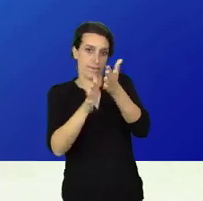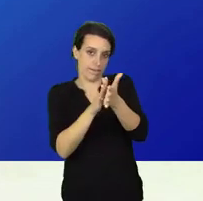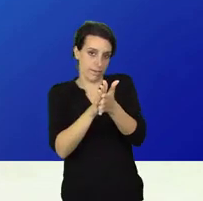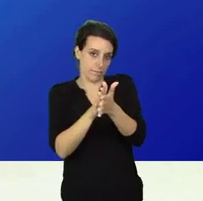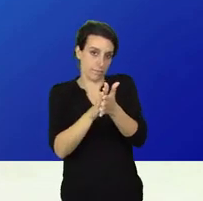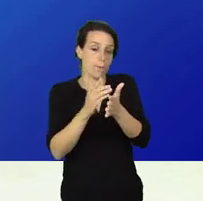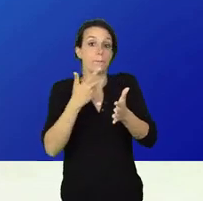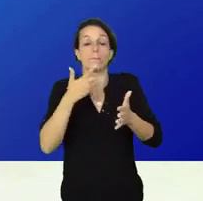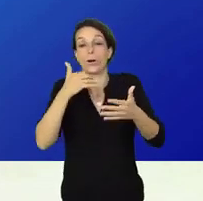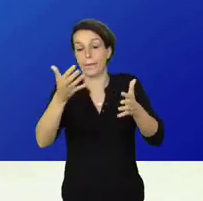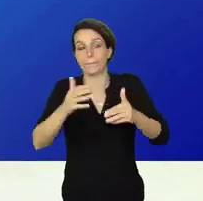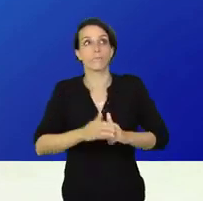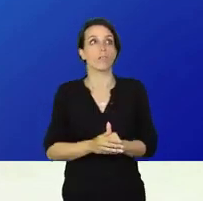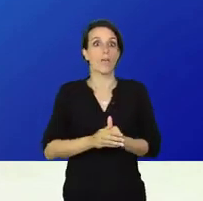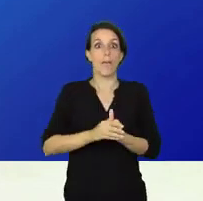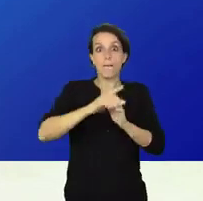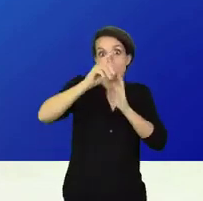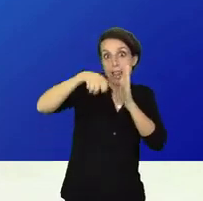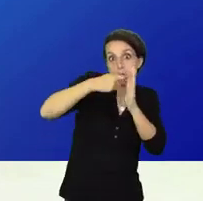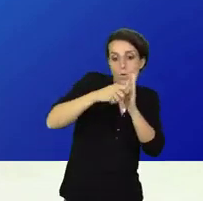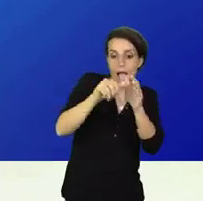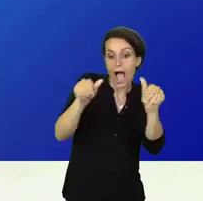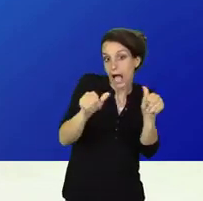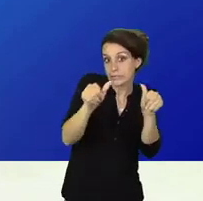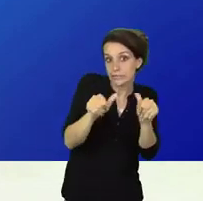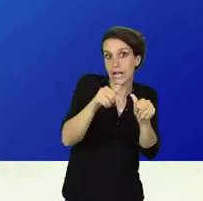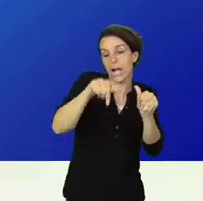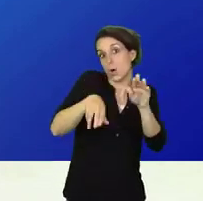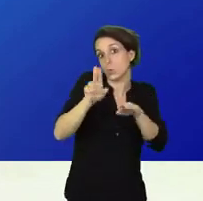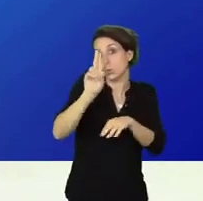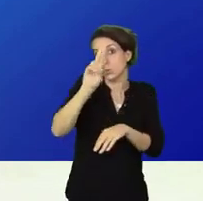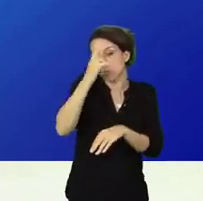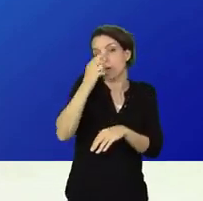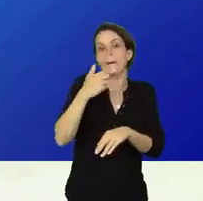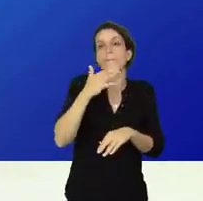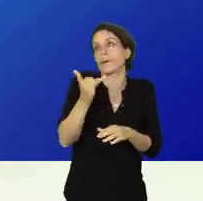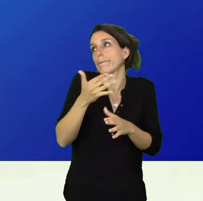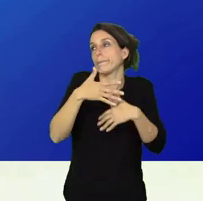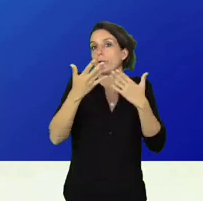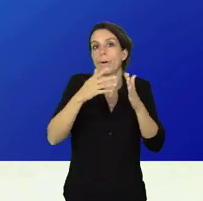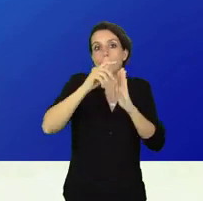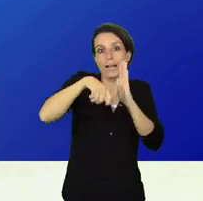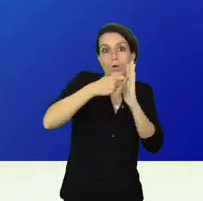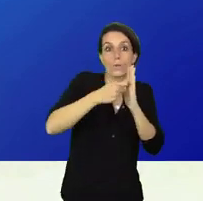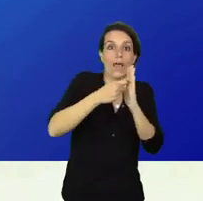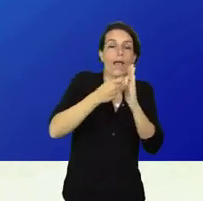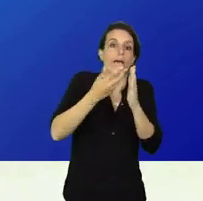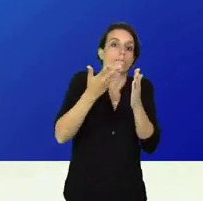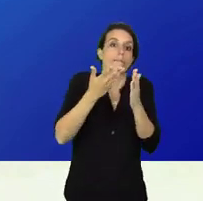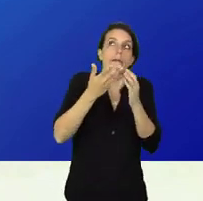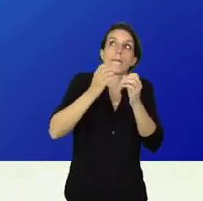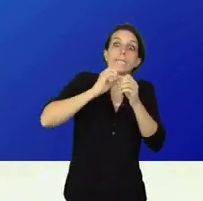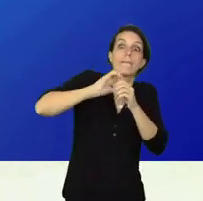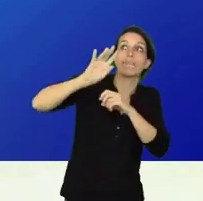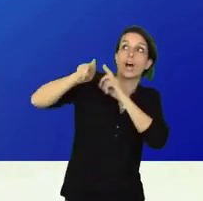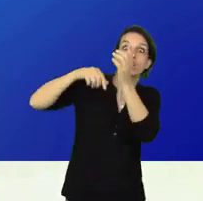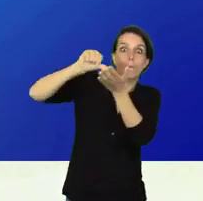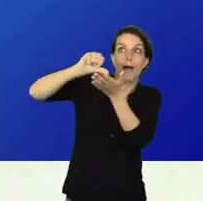películas salen, digamos, en este caso del Uruguay, por ejemplo, una película uruguaya sale al